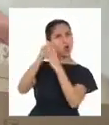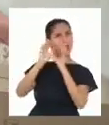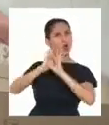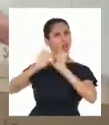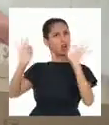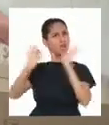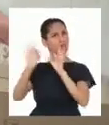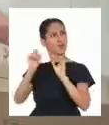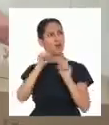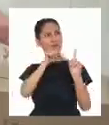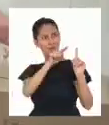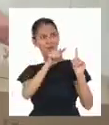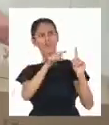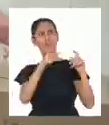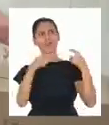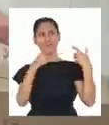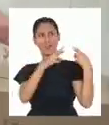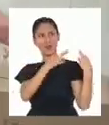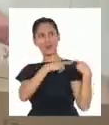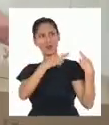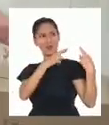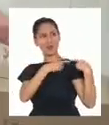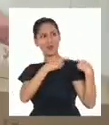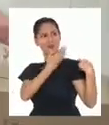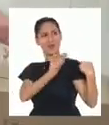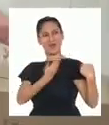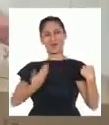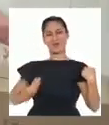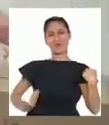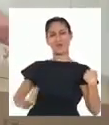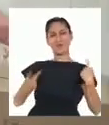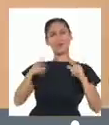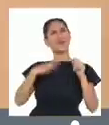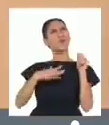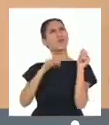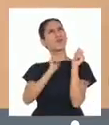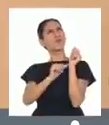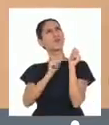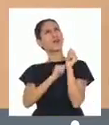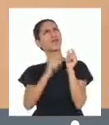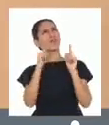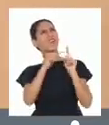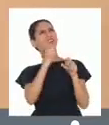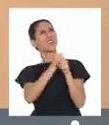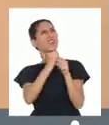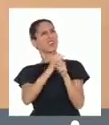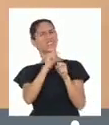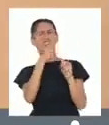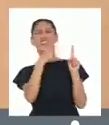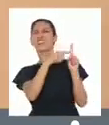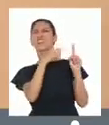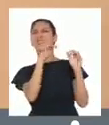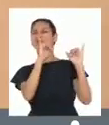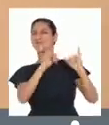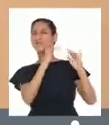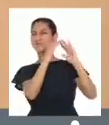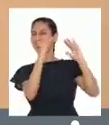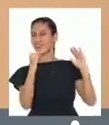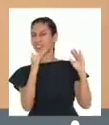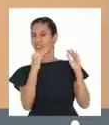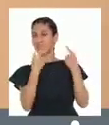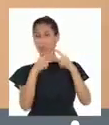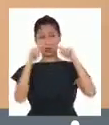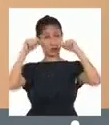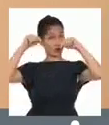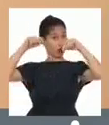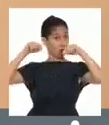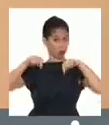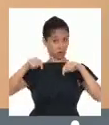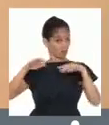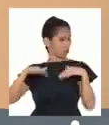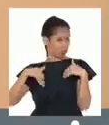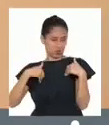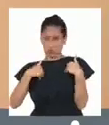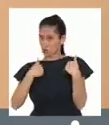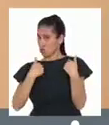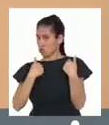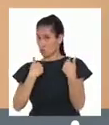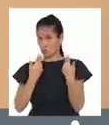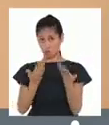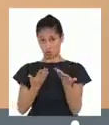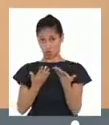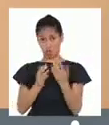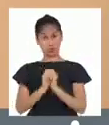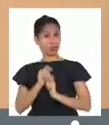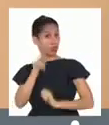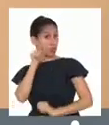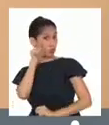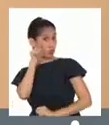no, creo que a mi hermano lo dejo en la casa nomás. Hoy en día eso ya no es posible, porque estarías aprovechando tu